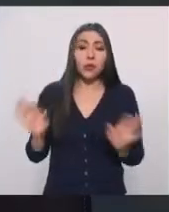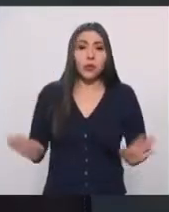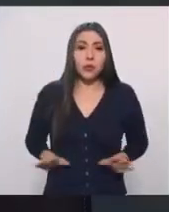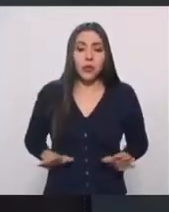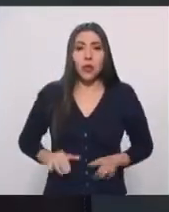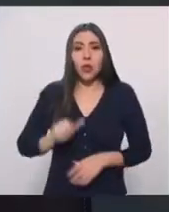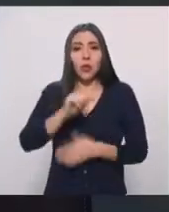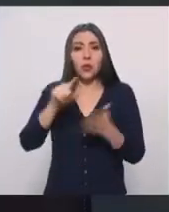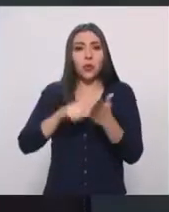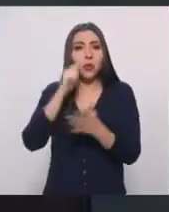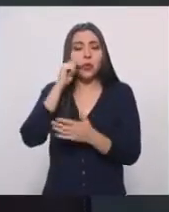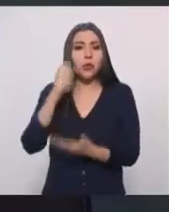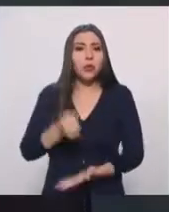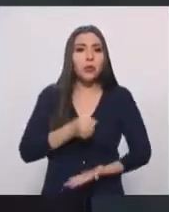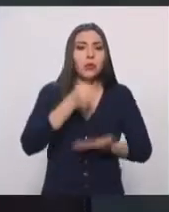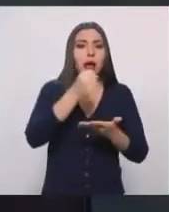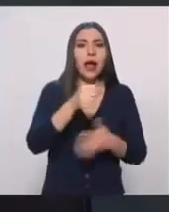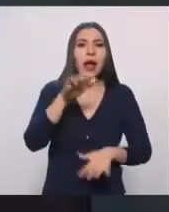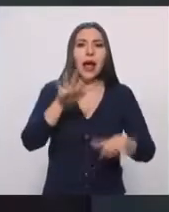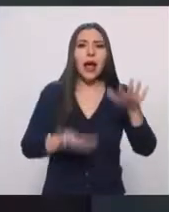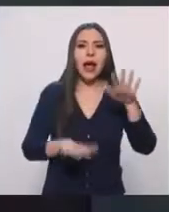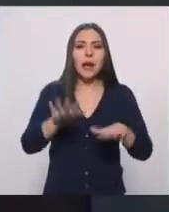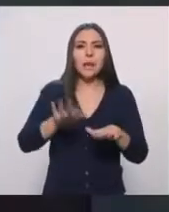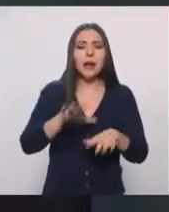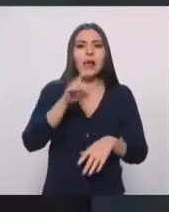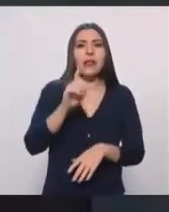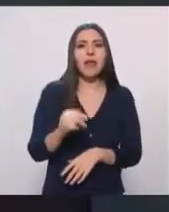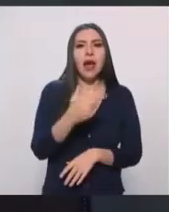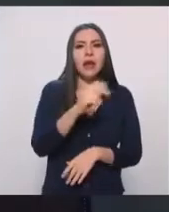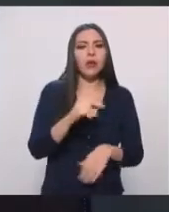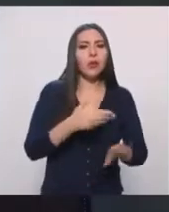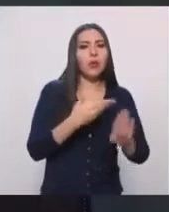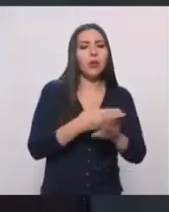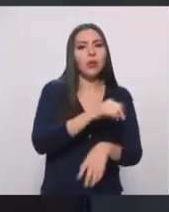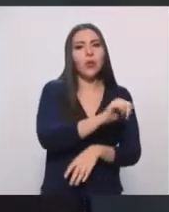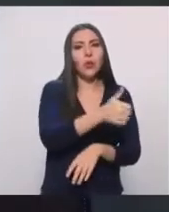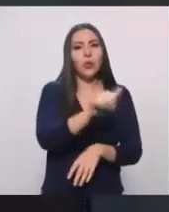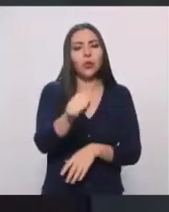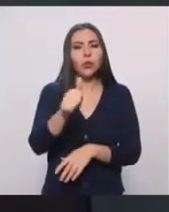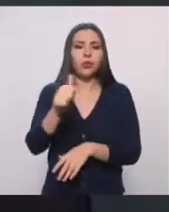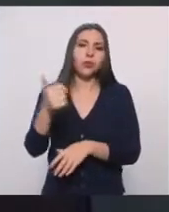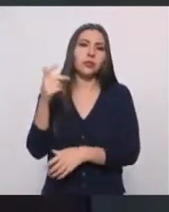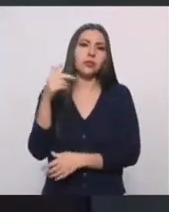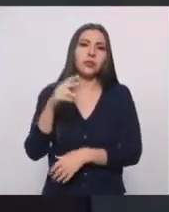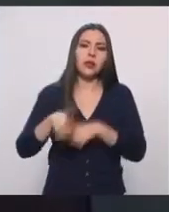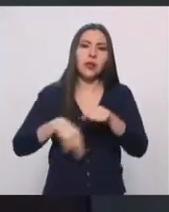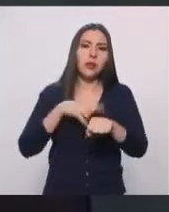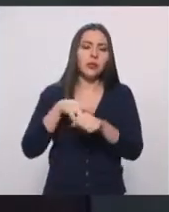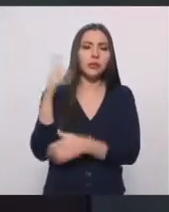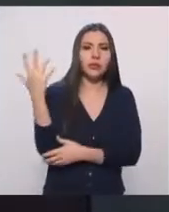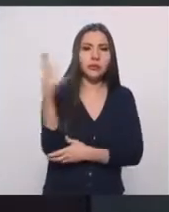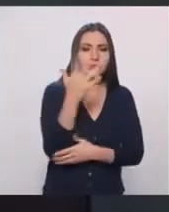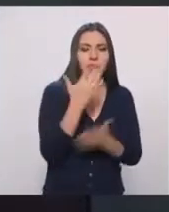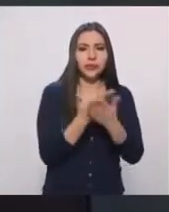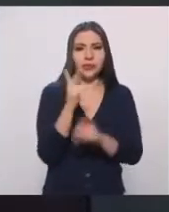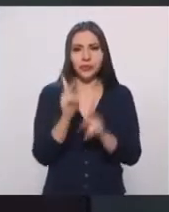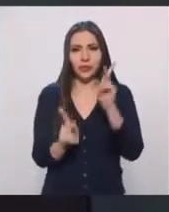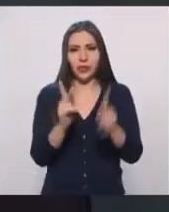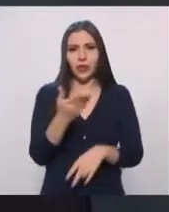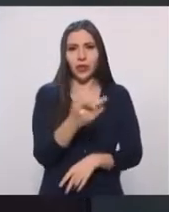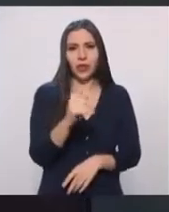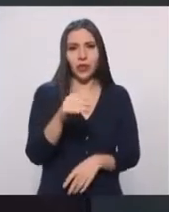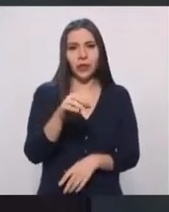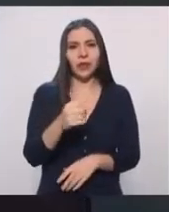de una manera invasiva y en ocasiones hasta agresiva con otras especies. De esto vamos a conversar con Tomás Severino, especialista en temas